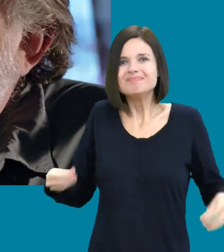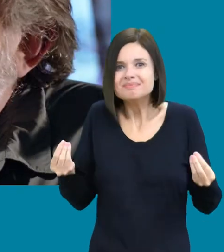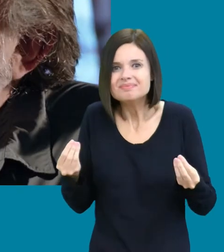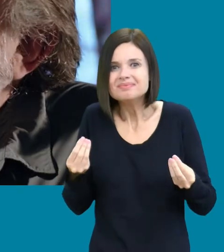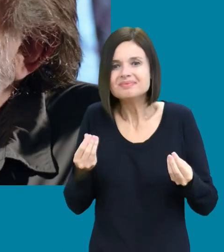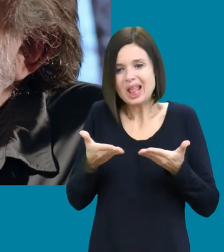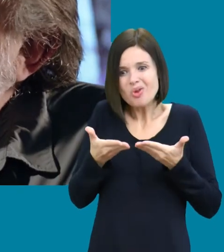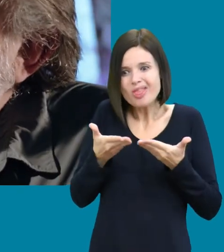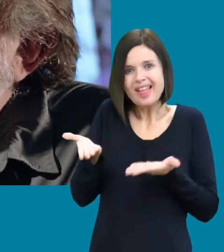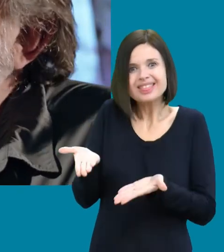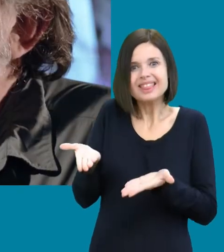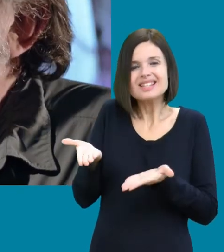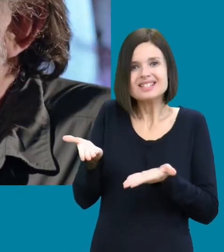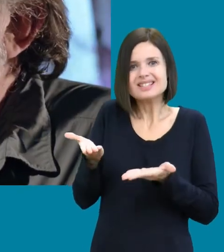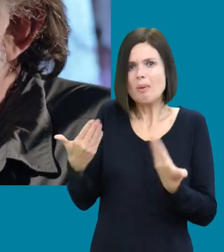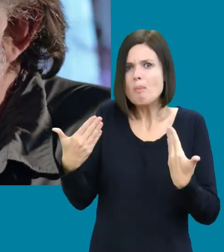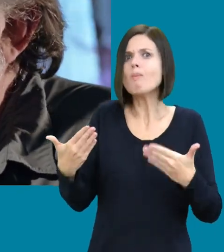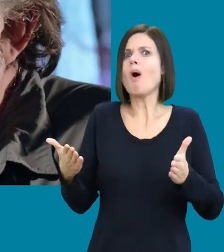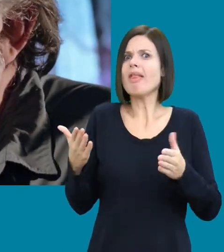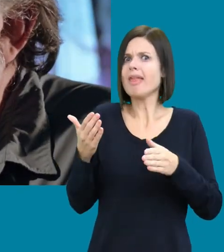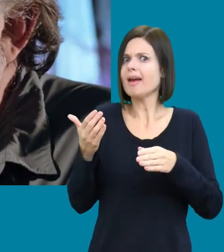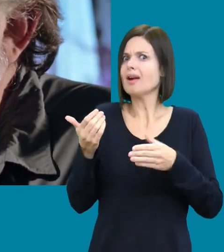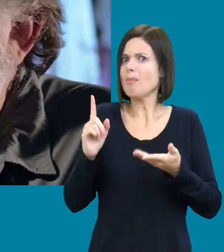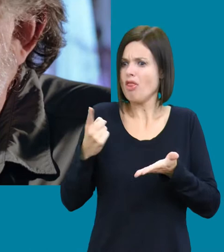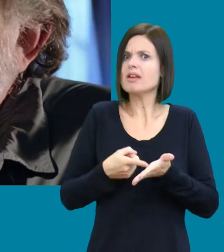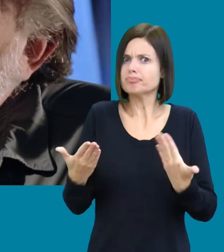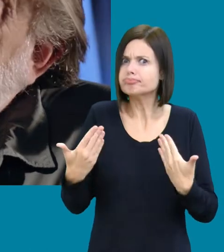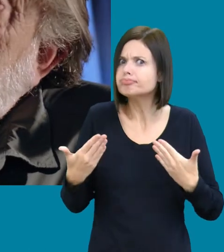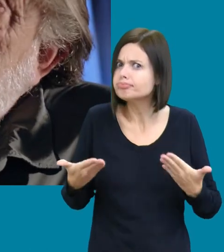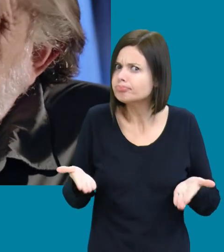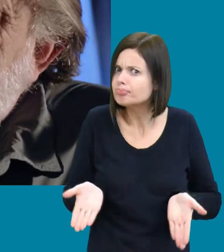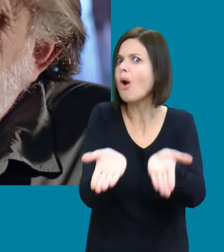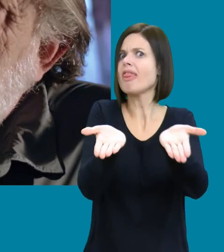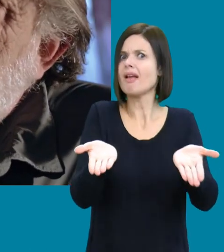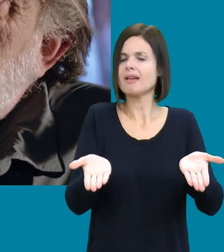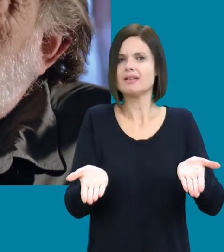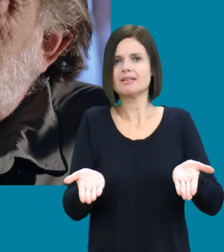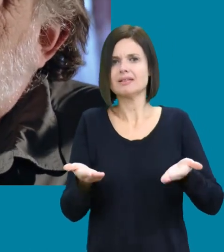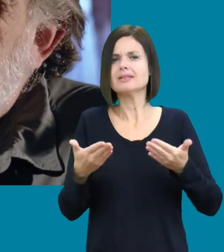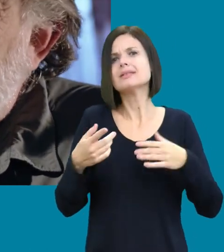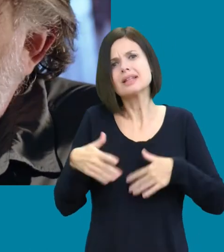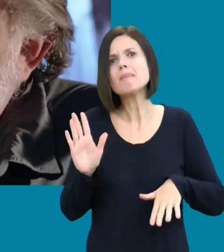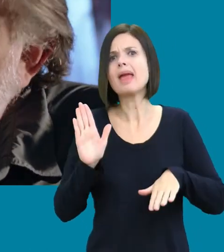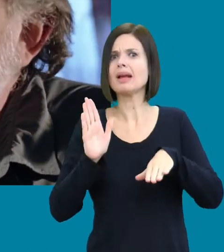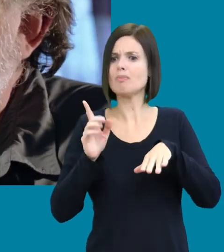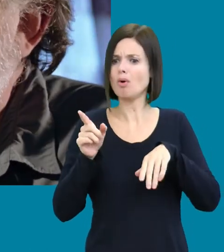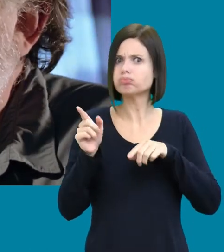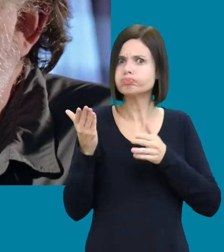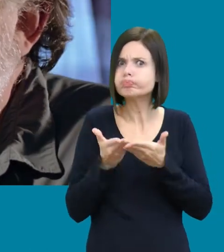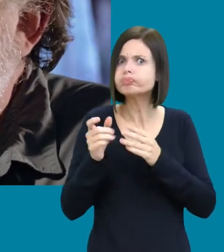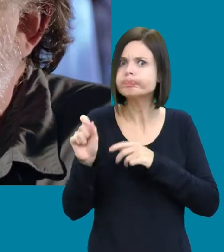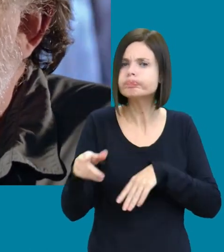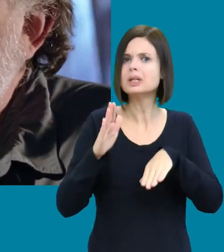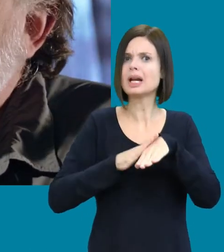los estudiantes, que pueden también participar en la toma de decisiones. Y más allá de eso, responsabilizarse de las